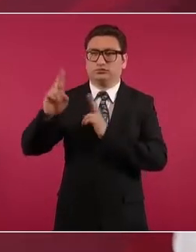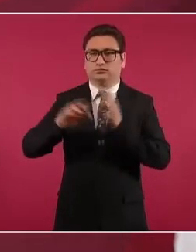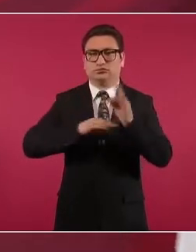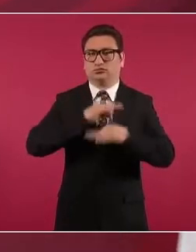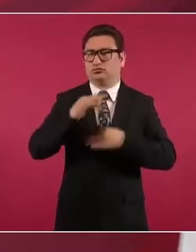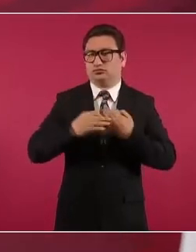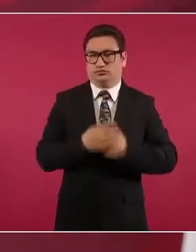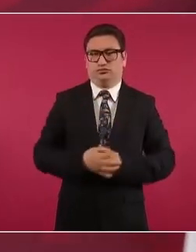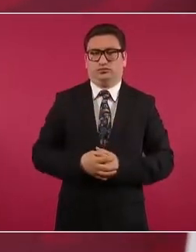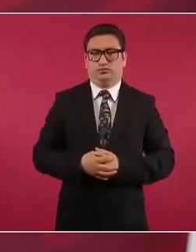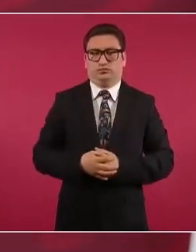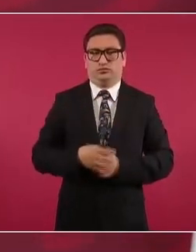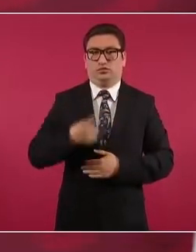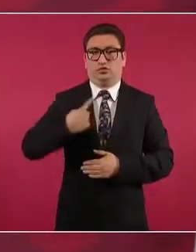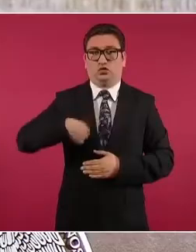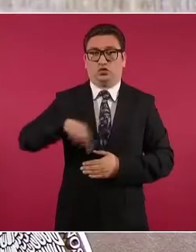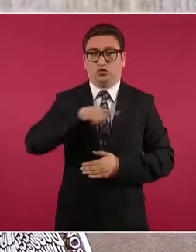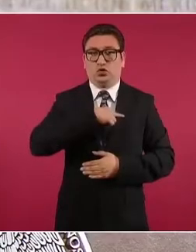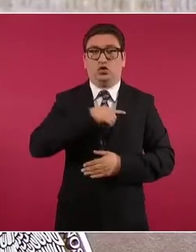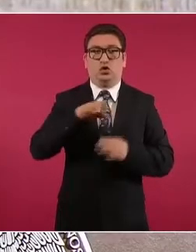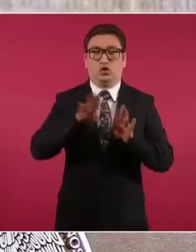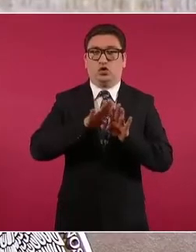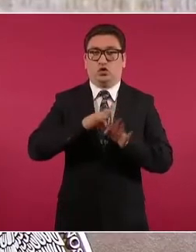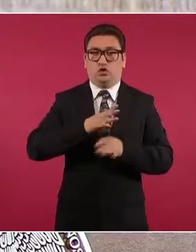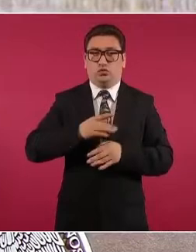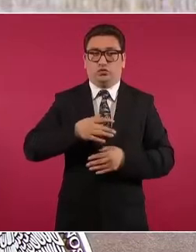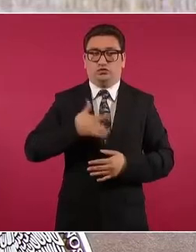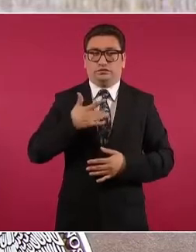y que no nos ciegue el odio.